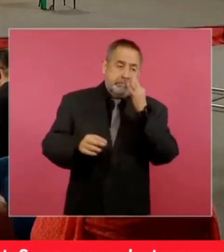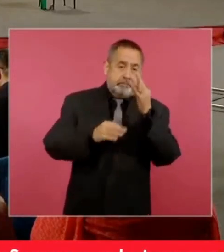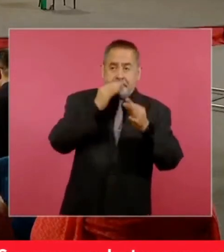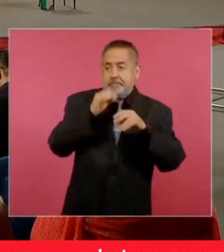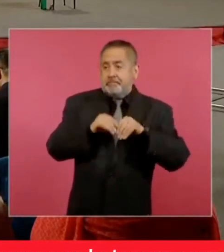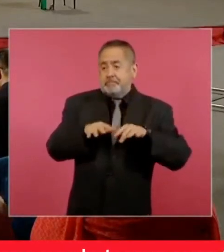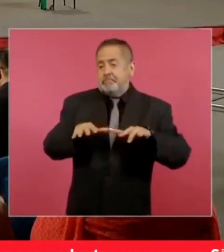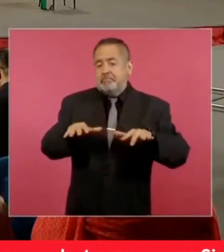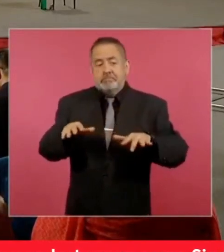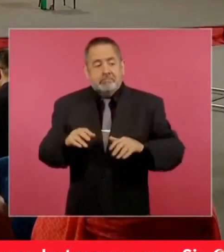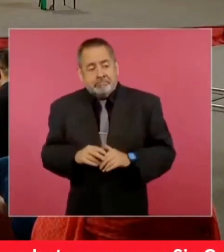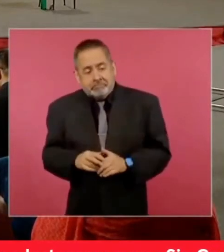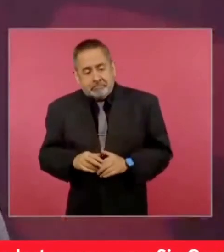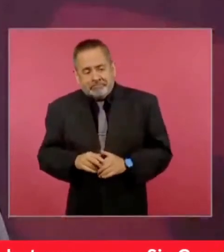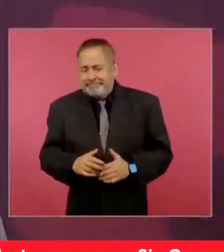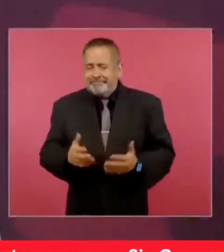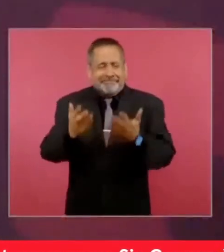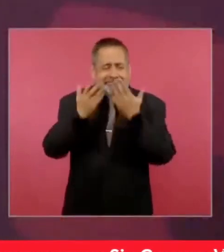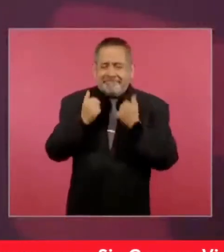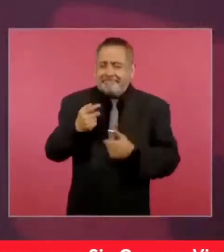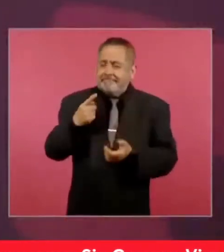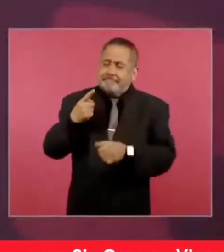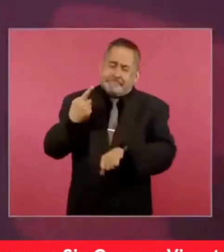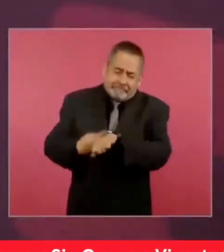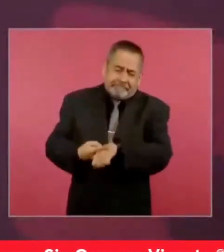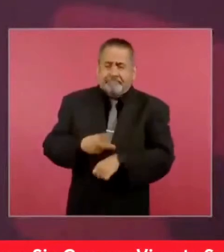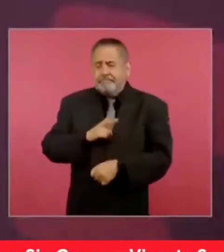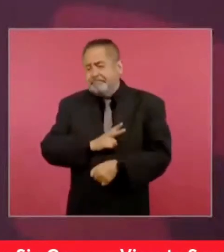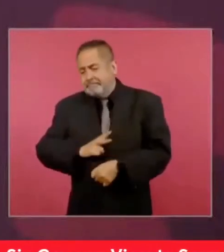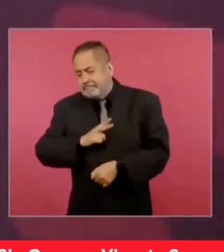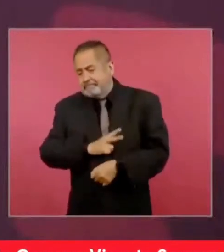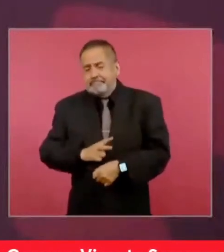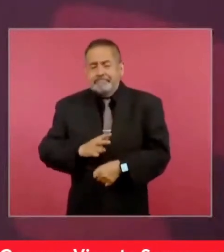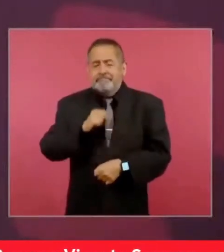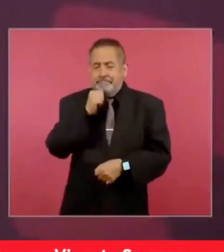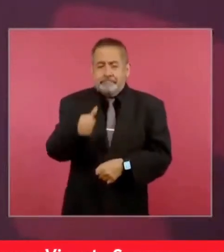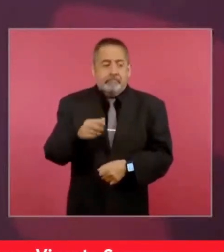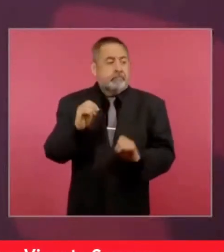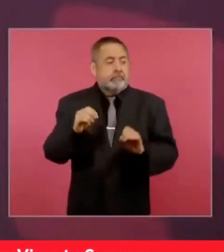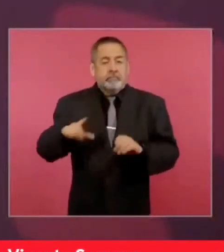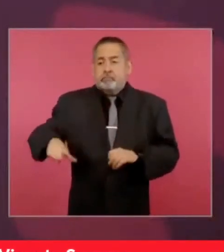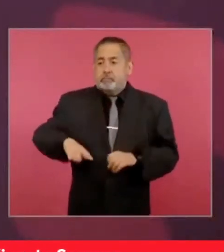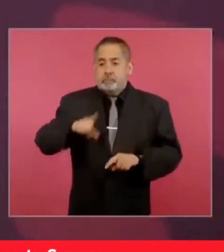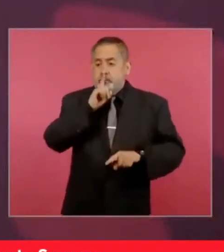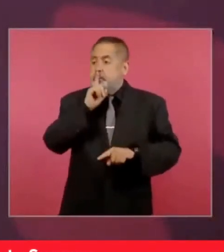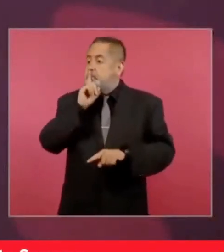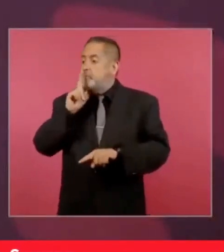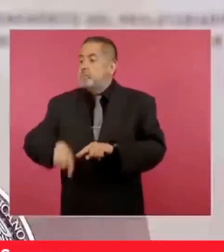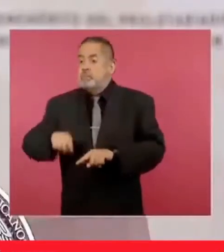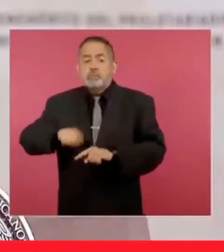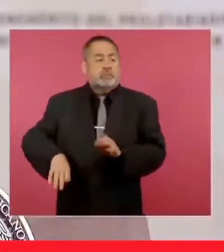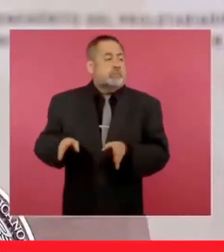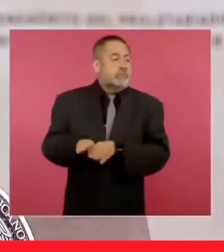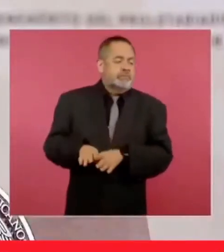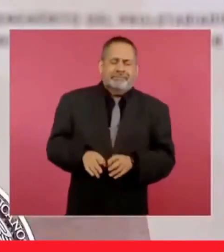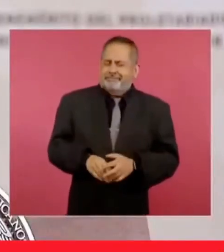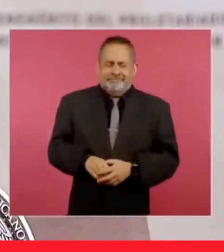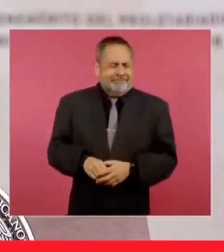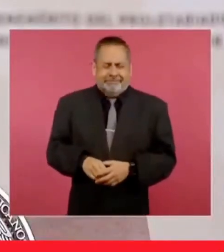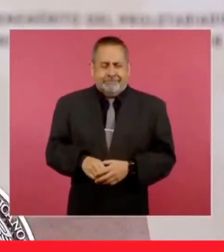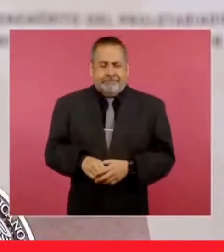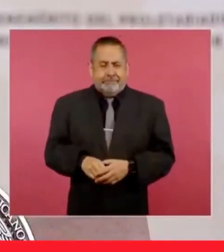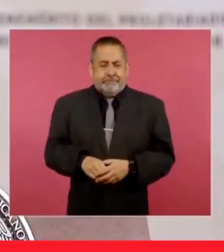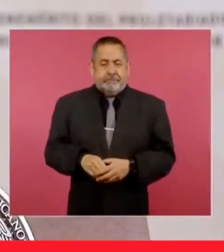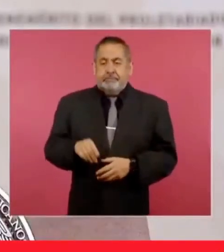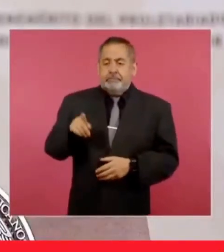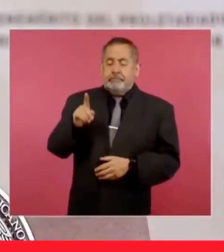pero no hubo ningún envenenamiento y tampoco hubo cerco informativo. Es más, se cerró la fuente de